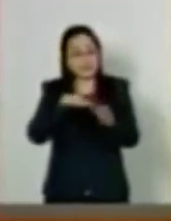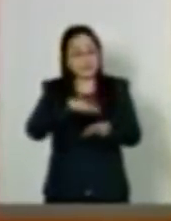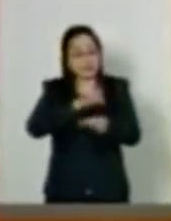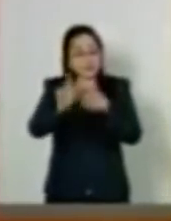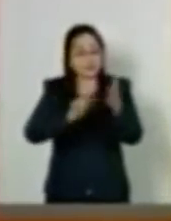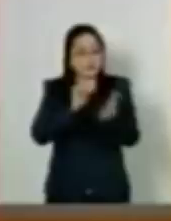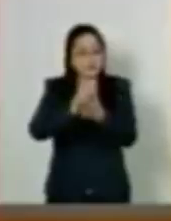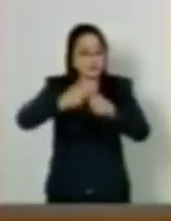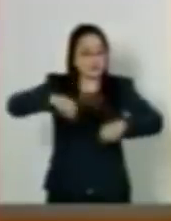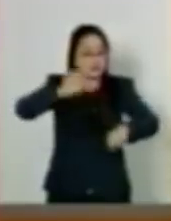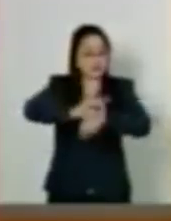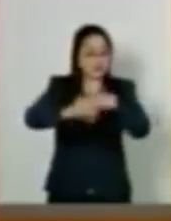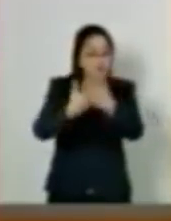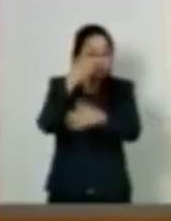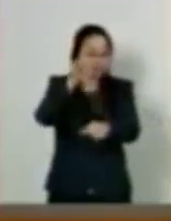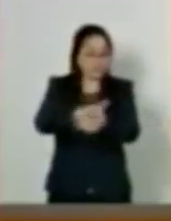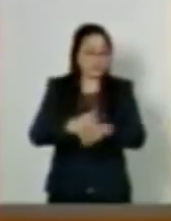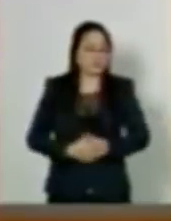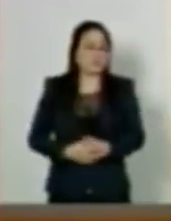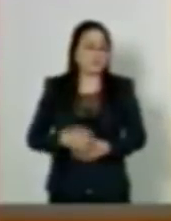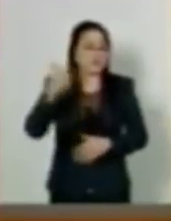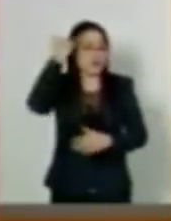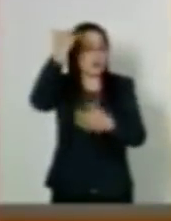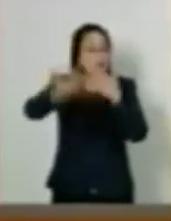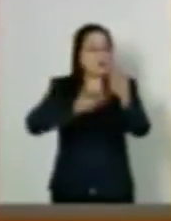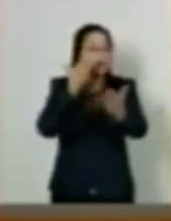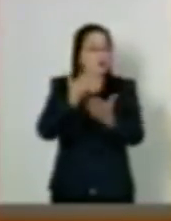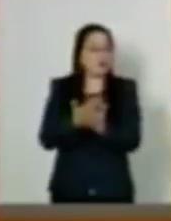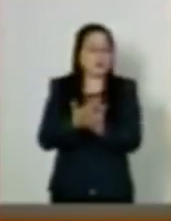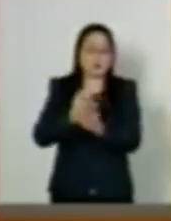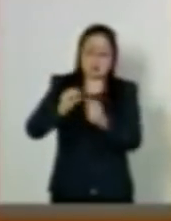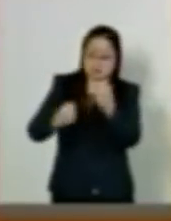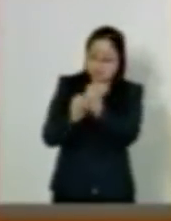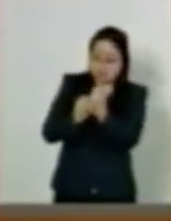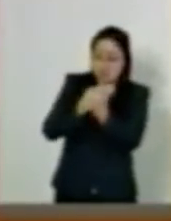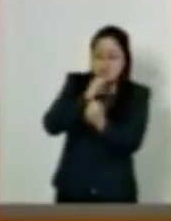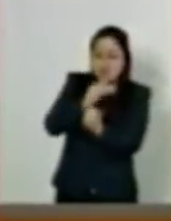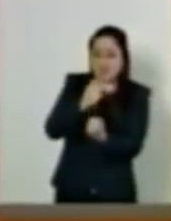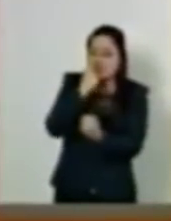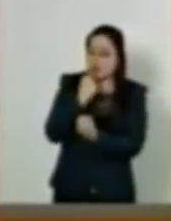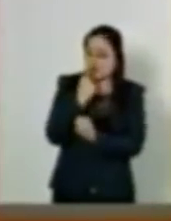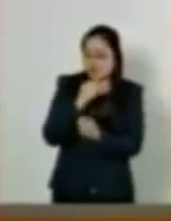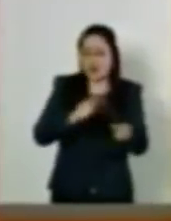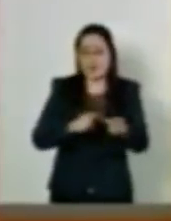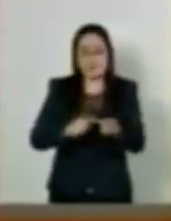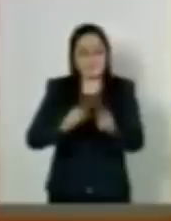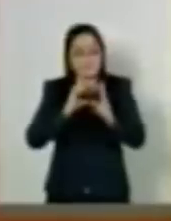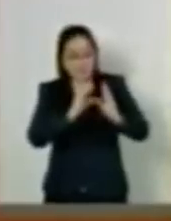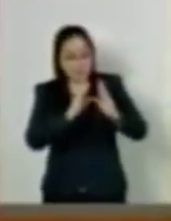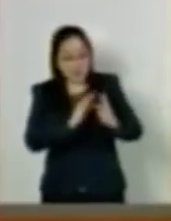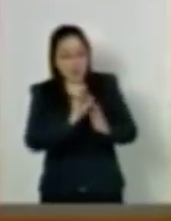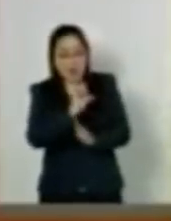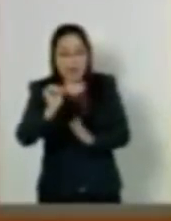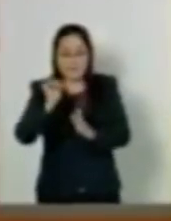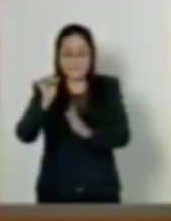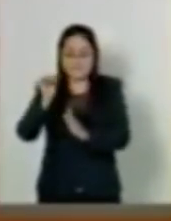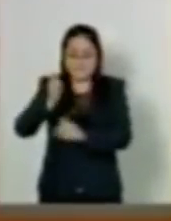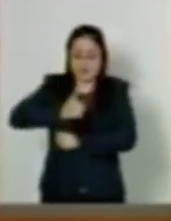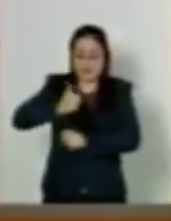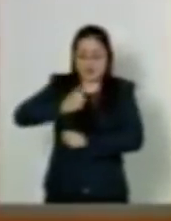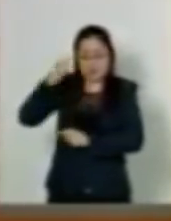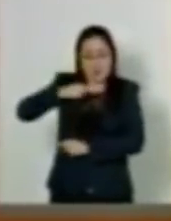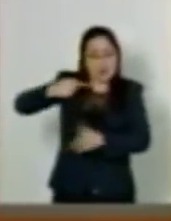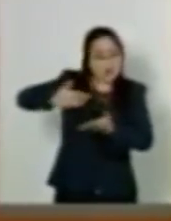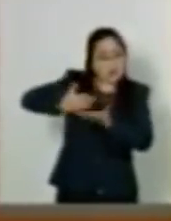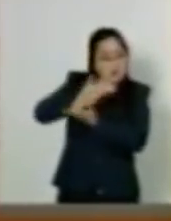de Seguridad Nacional. La iniciativa ni fortalece a las policías ni capacita a los militares